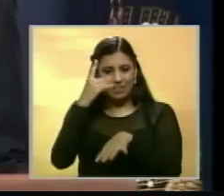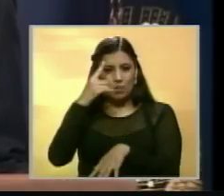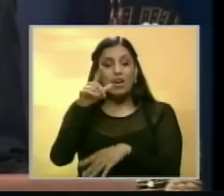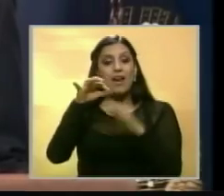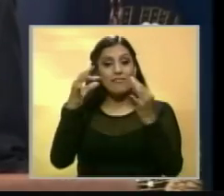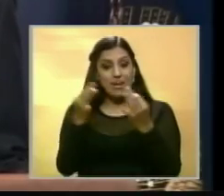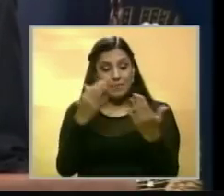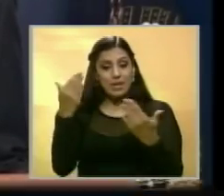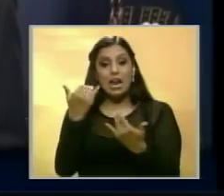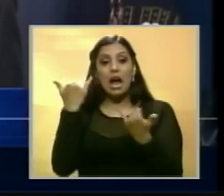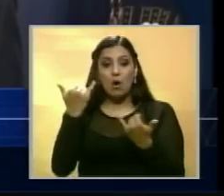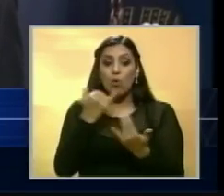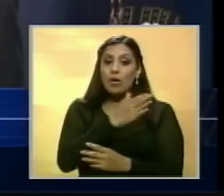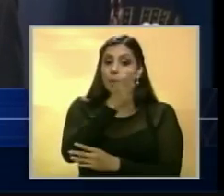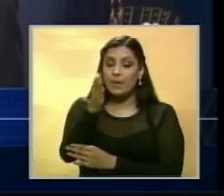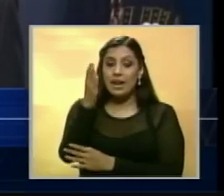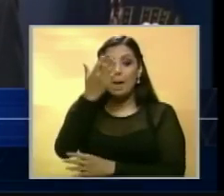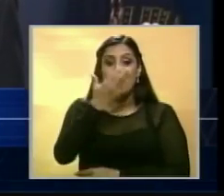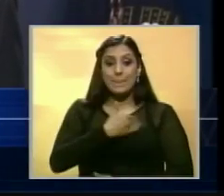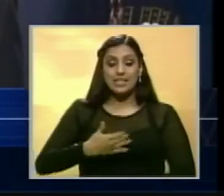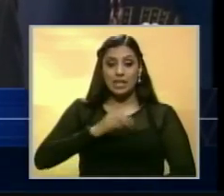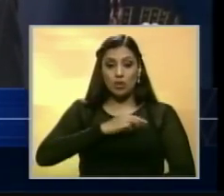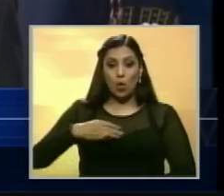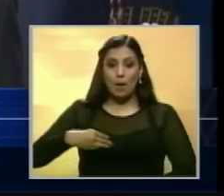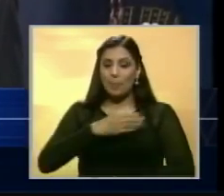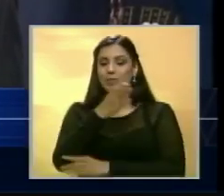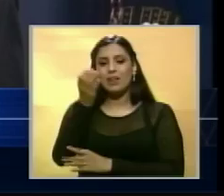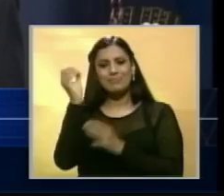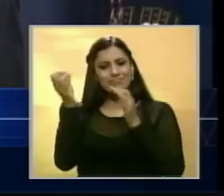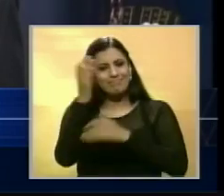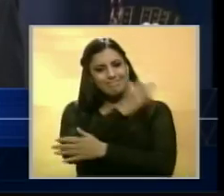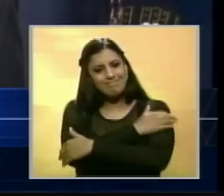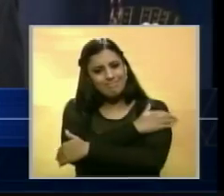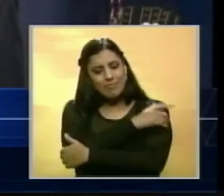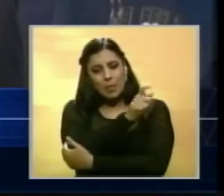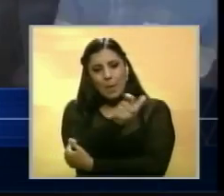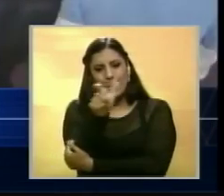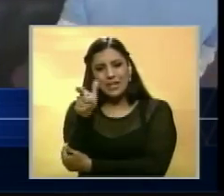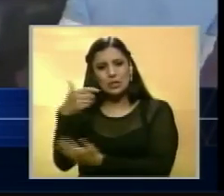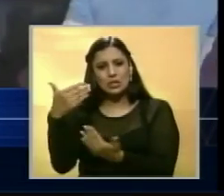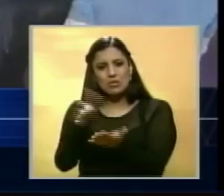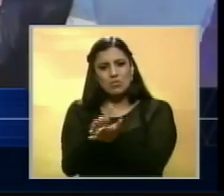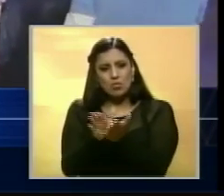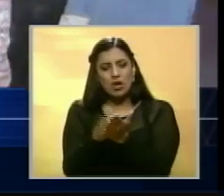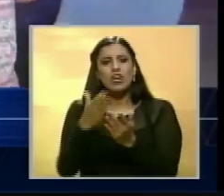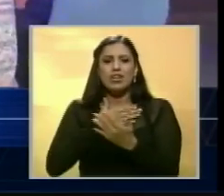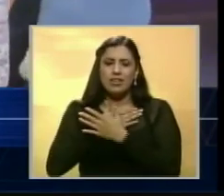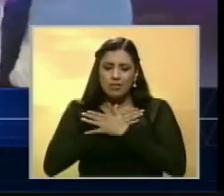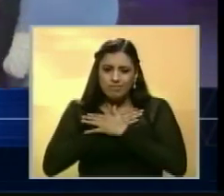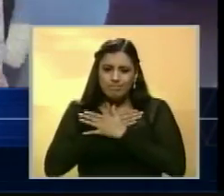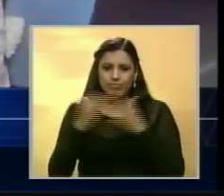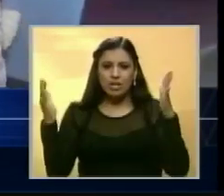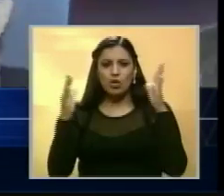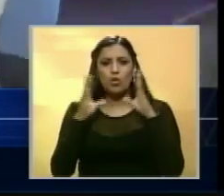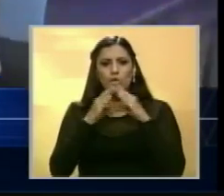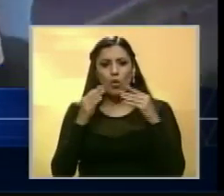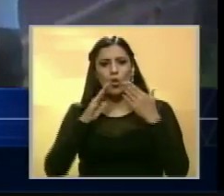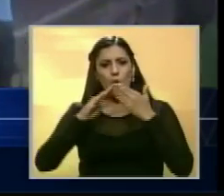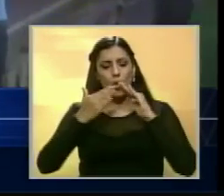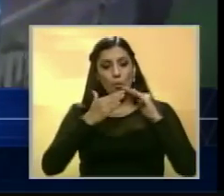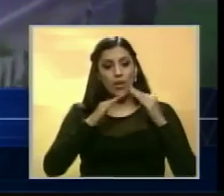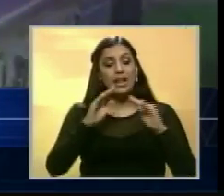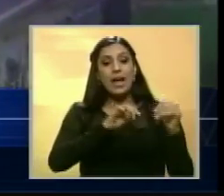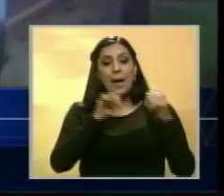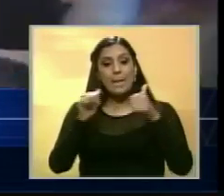Casa Blanca informó que el primer mandatario norteamericano ofrecerá el pésame a las familias afectadas y se solidarizará con la comunidad, la